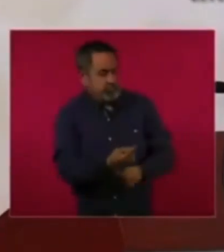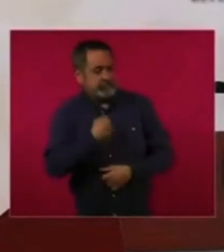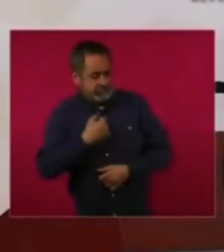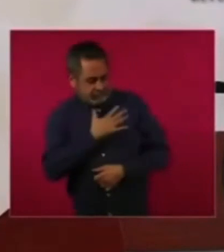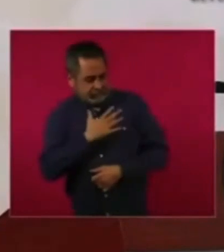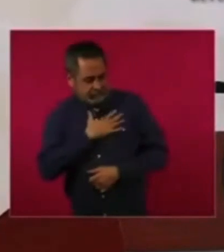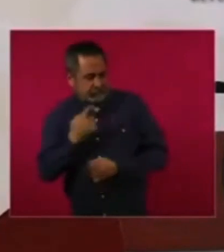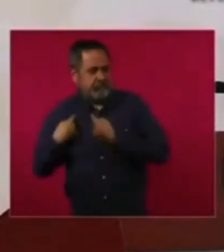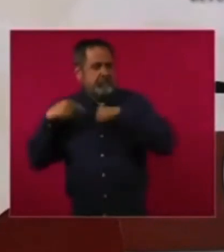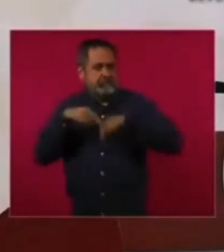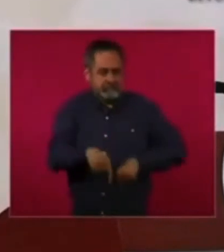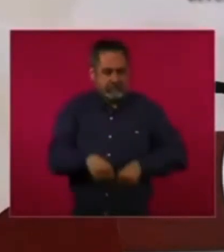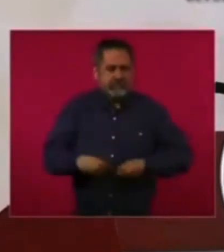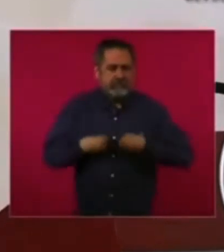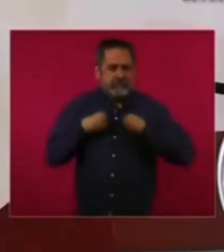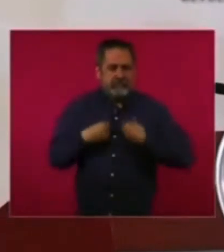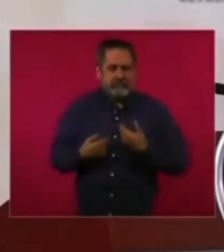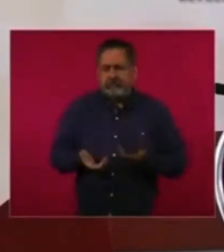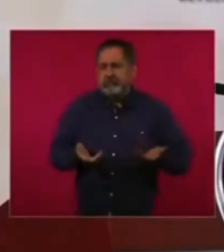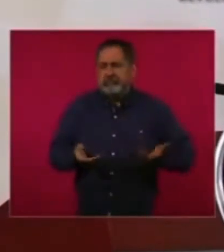regreso.